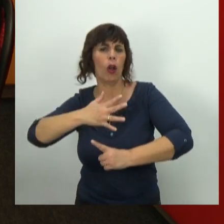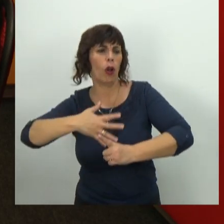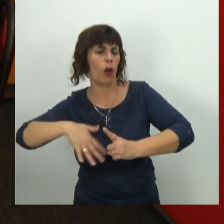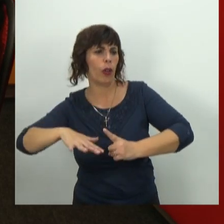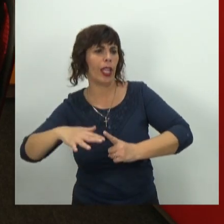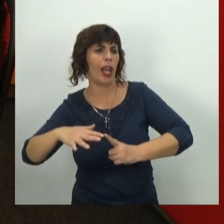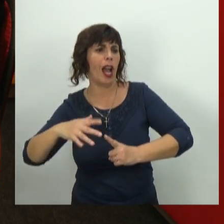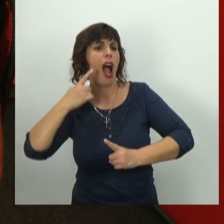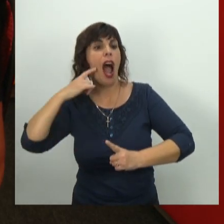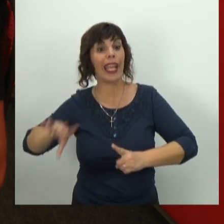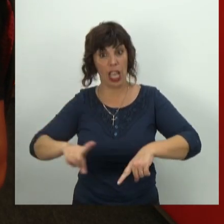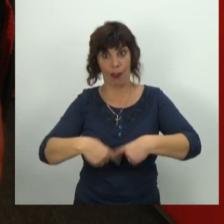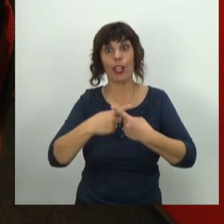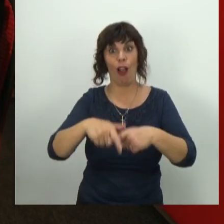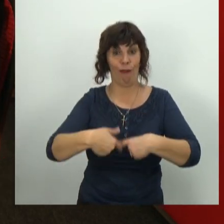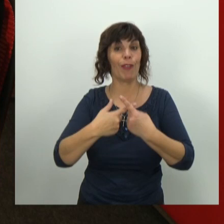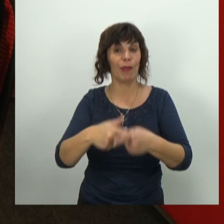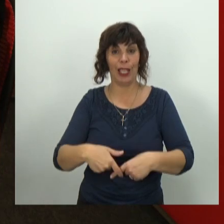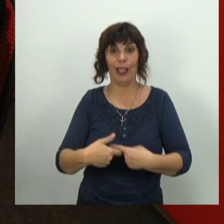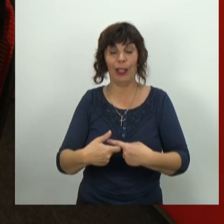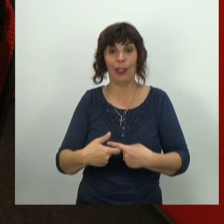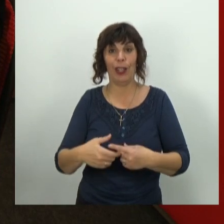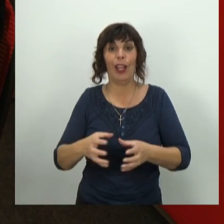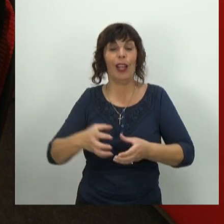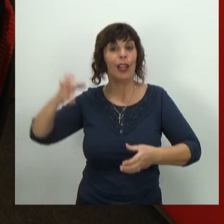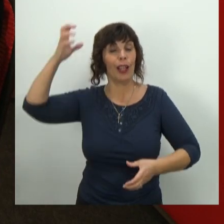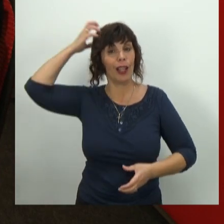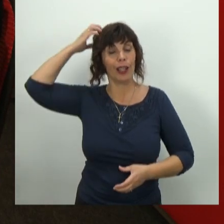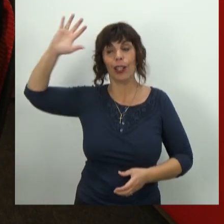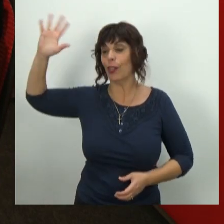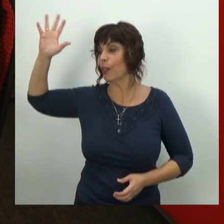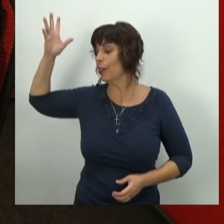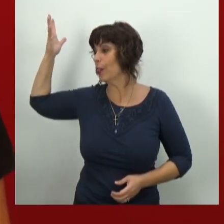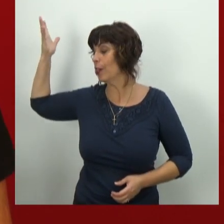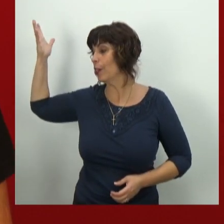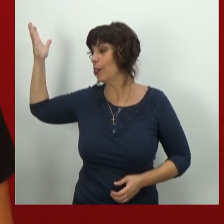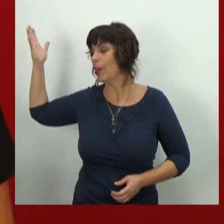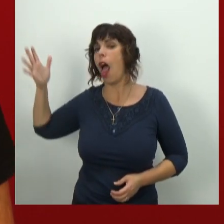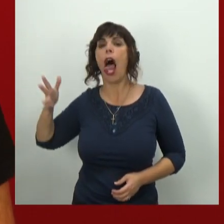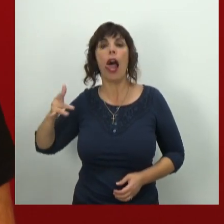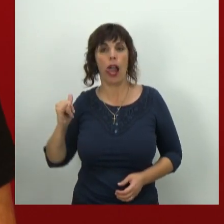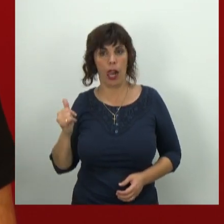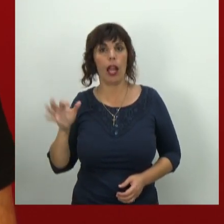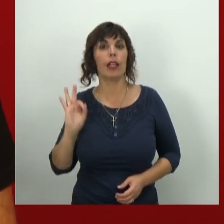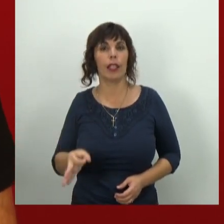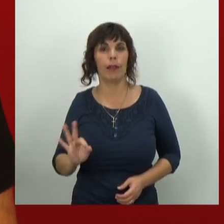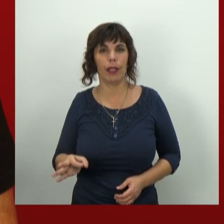esa familia, esa vida. El reino de los cielos es algo que existe realmente.